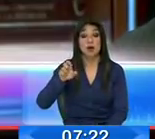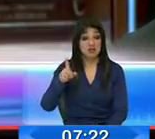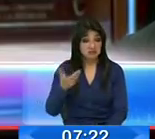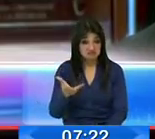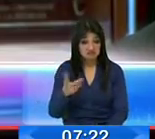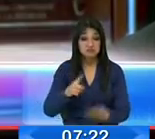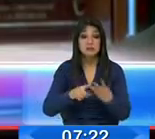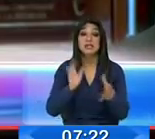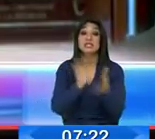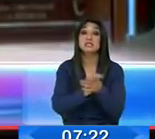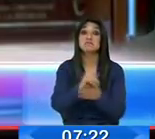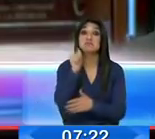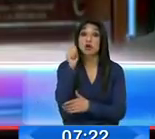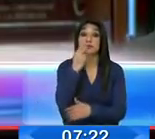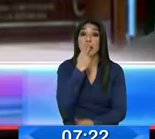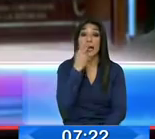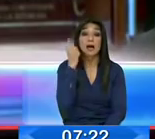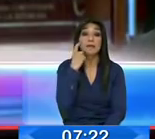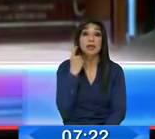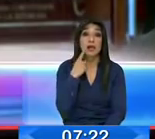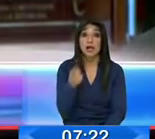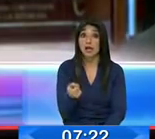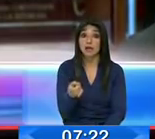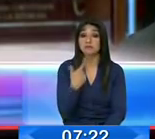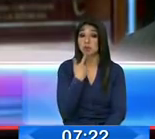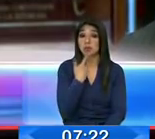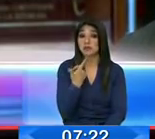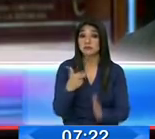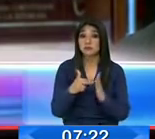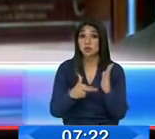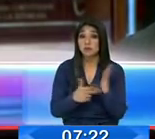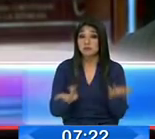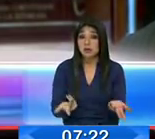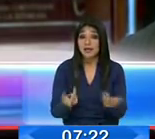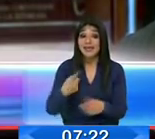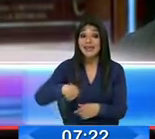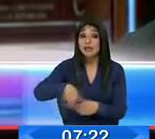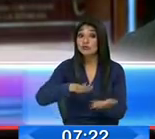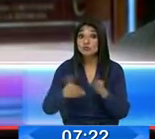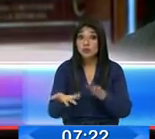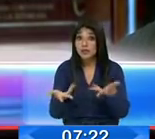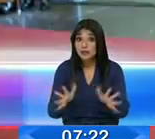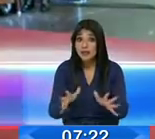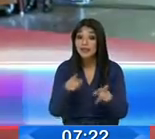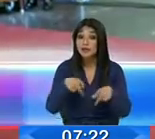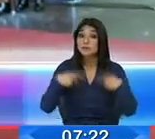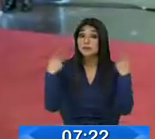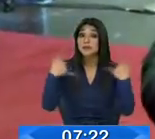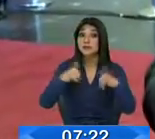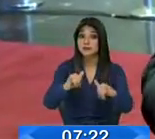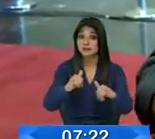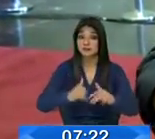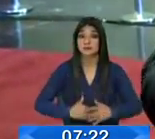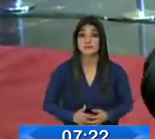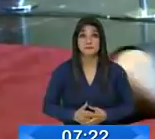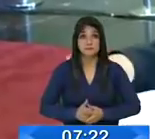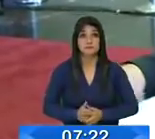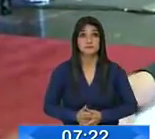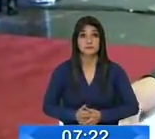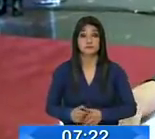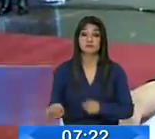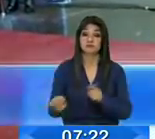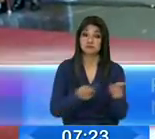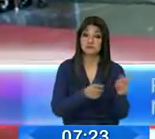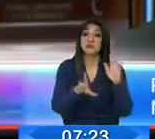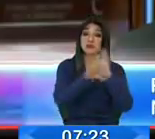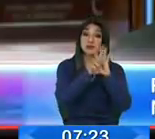la esposa del señor Abdalá Bucarán tampoco dice la norma porque ellos no han fallecido. Situación que podría pasar al campo